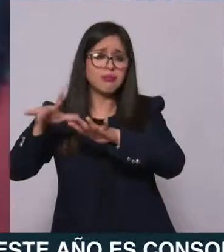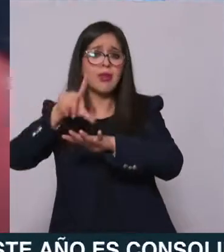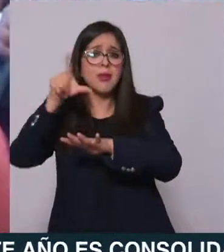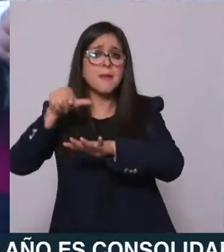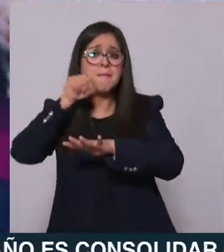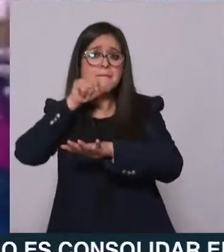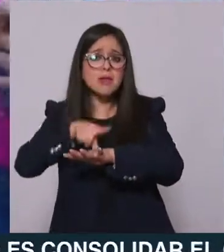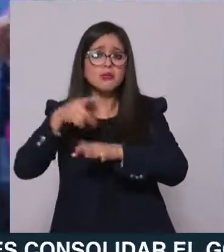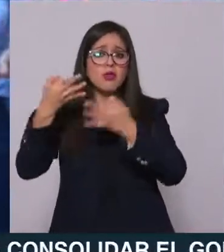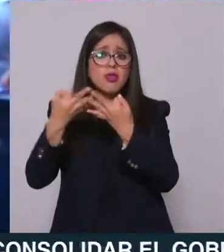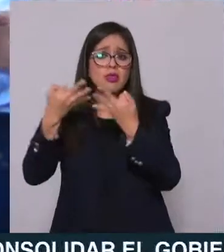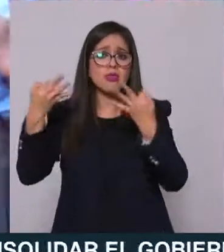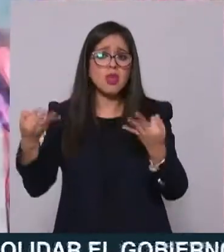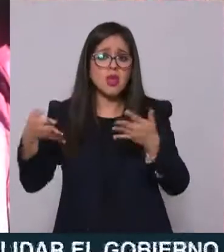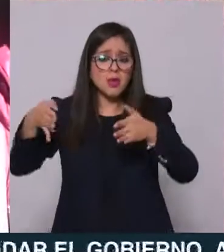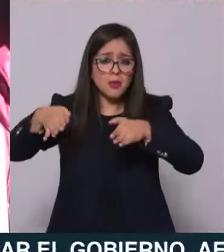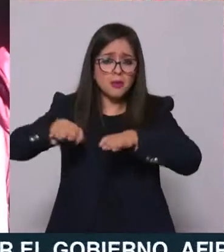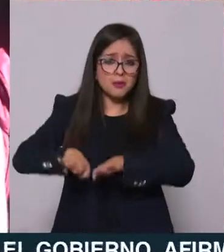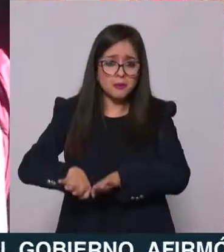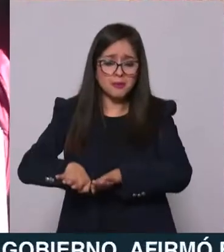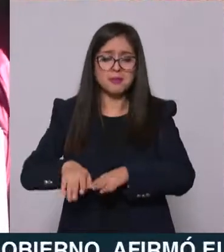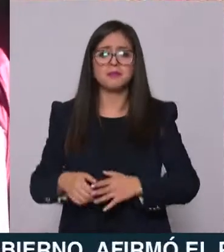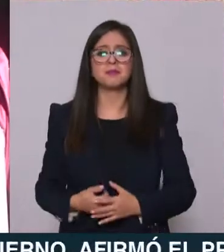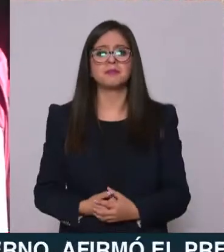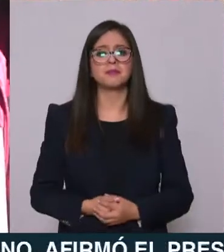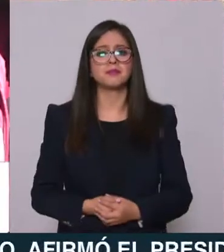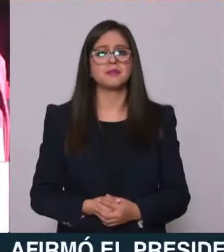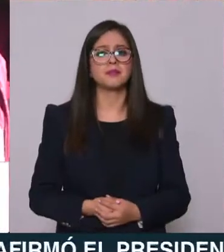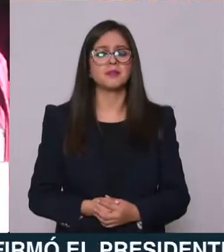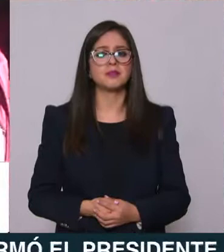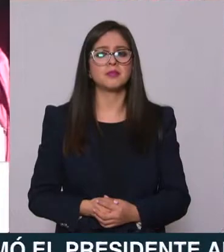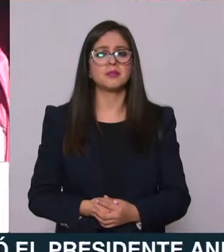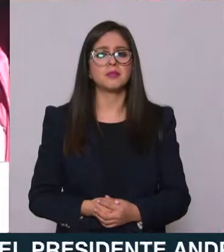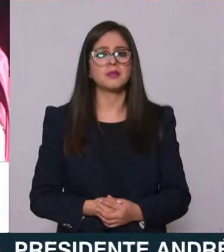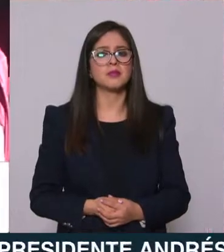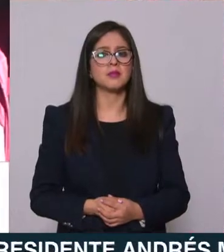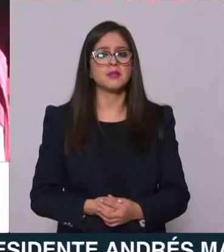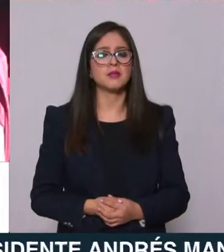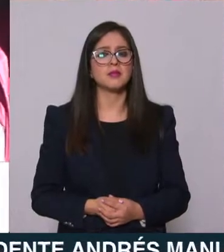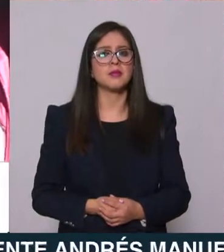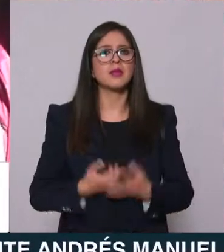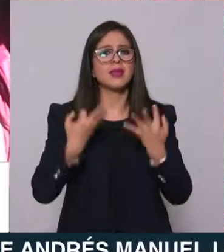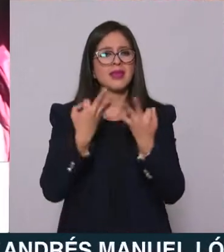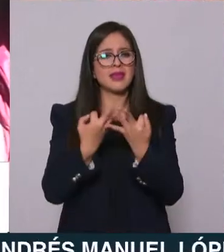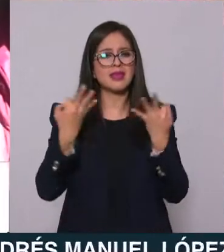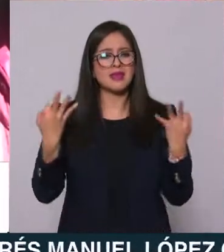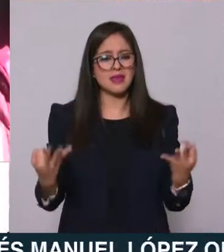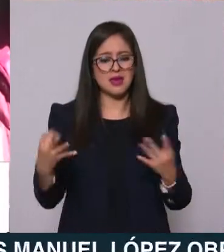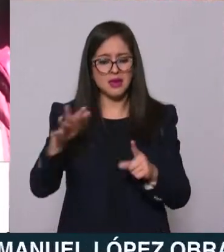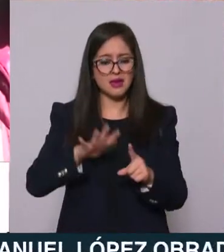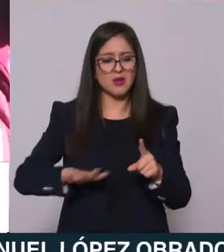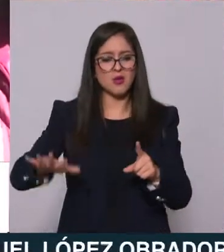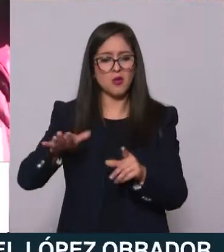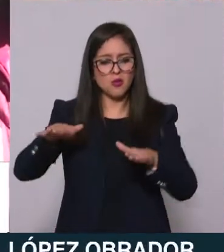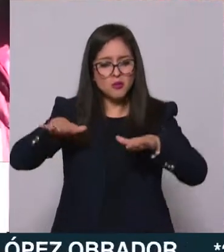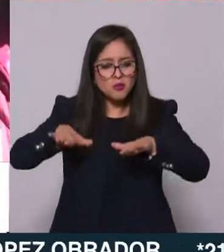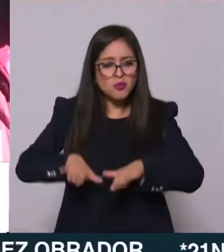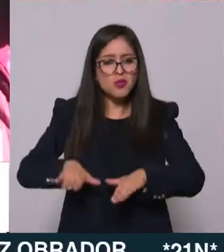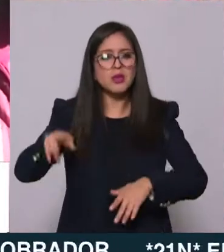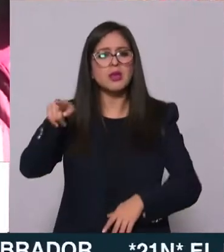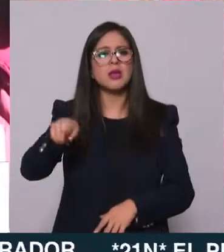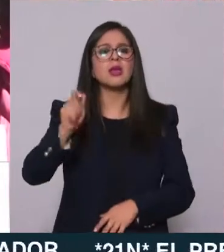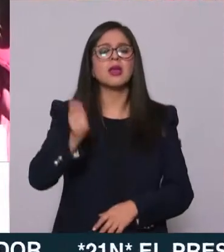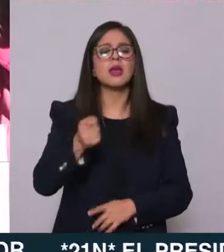hundimientos. Estos hundimientos han provocado que lugares como la territorial Ermita